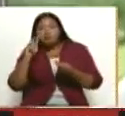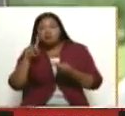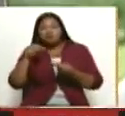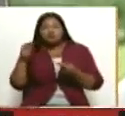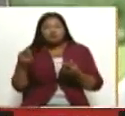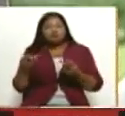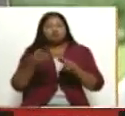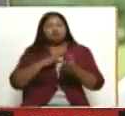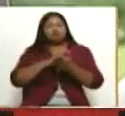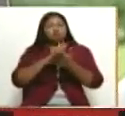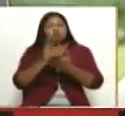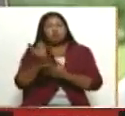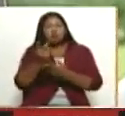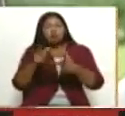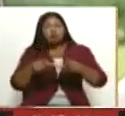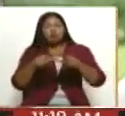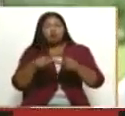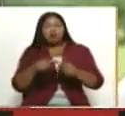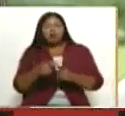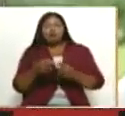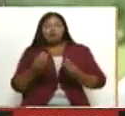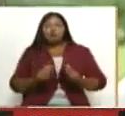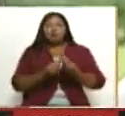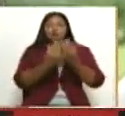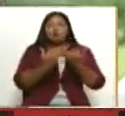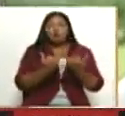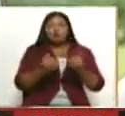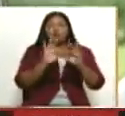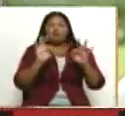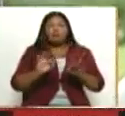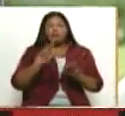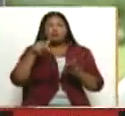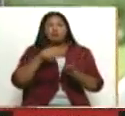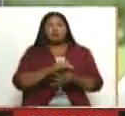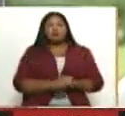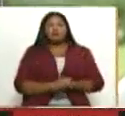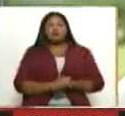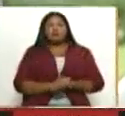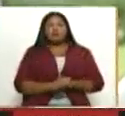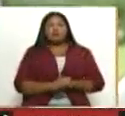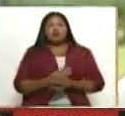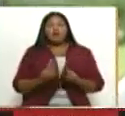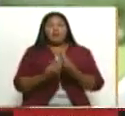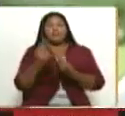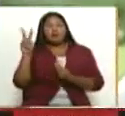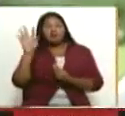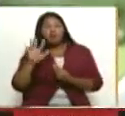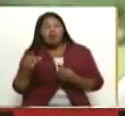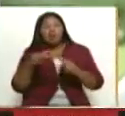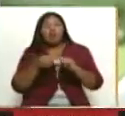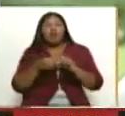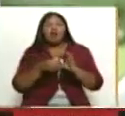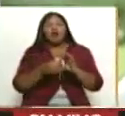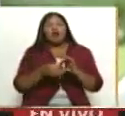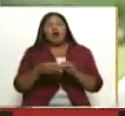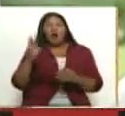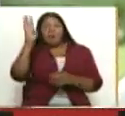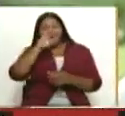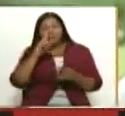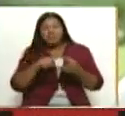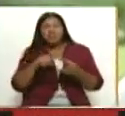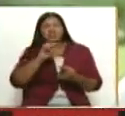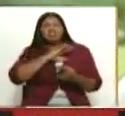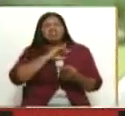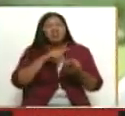pondrá todo su empeño junto a la República Federativa del Brasil, República de Chile, República